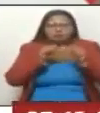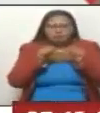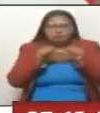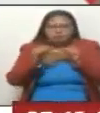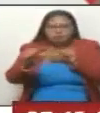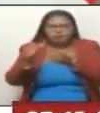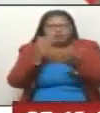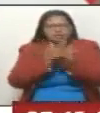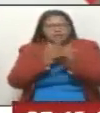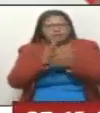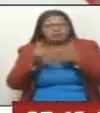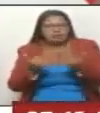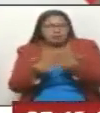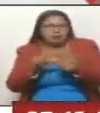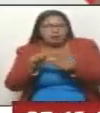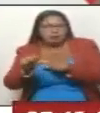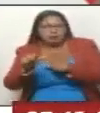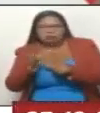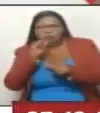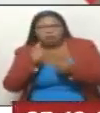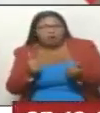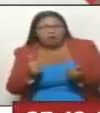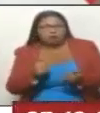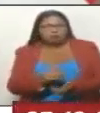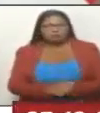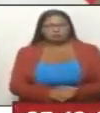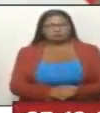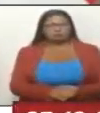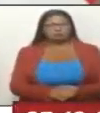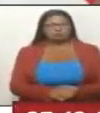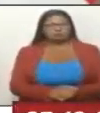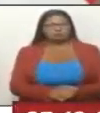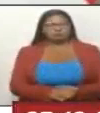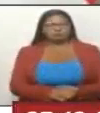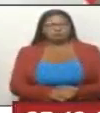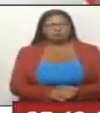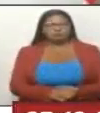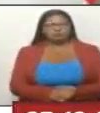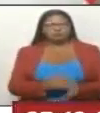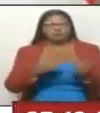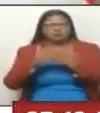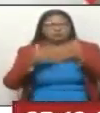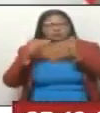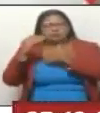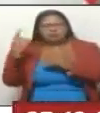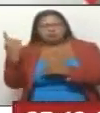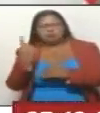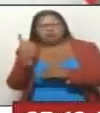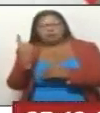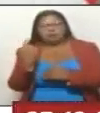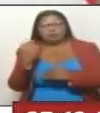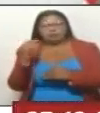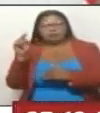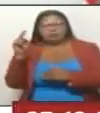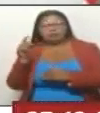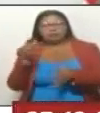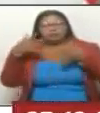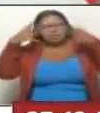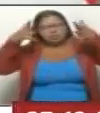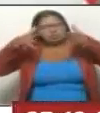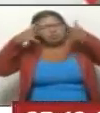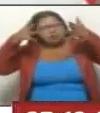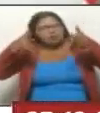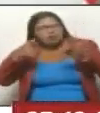permanencia que no tiene en este momento. Y además plurinivel, no solamente de